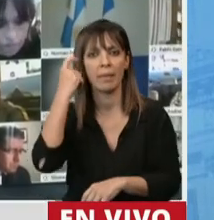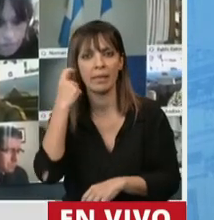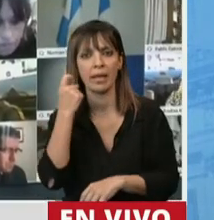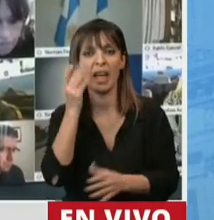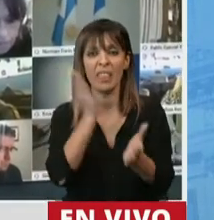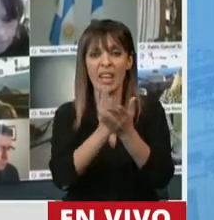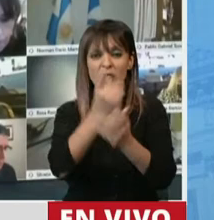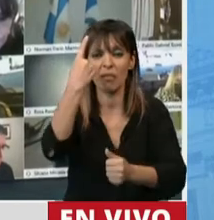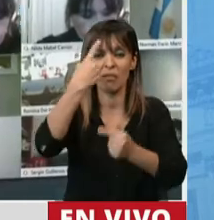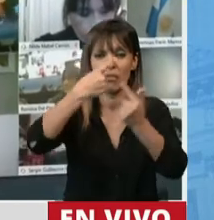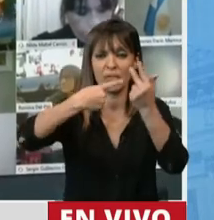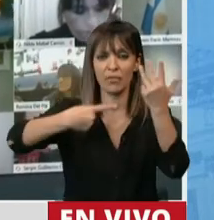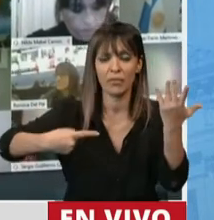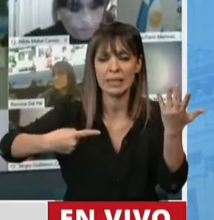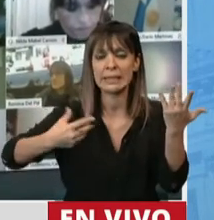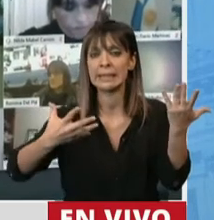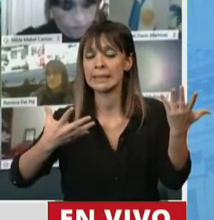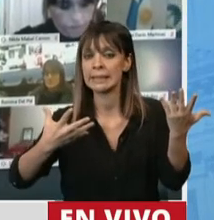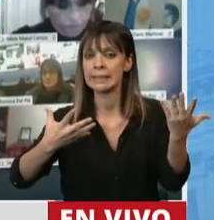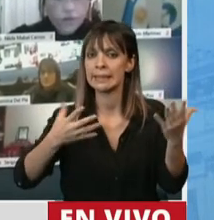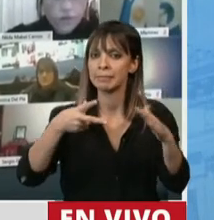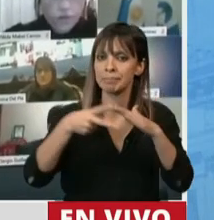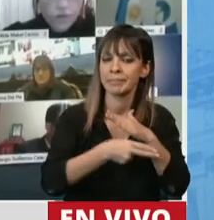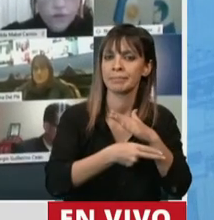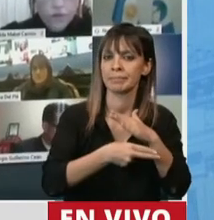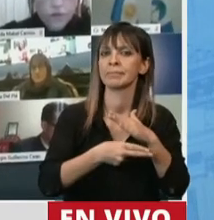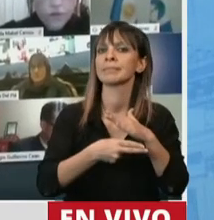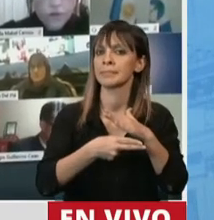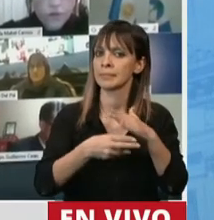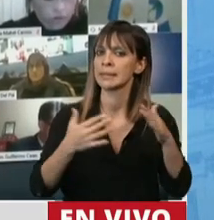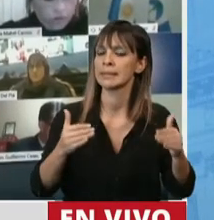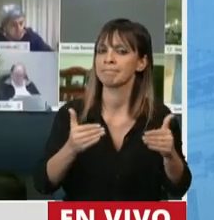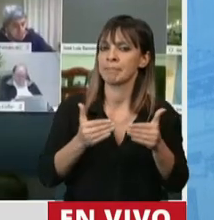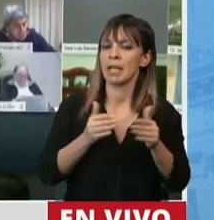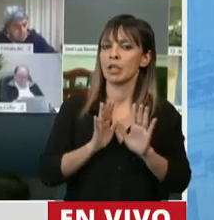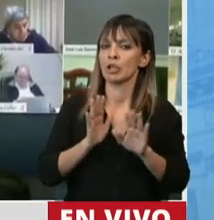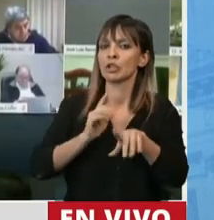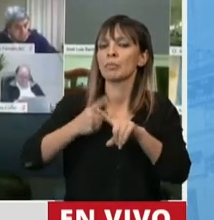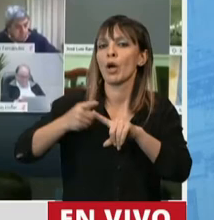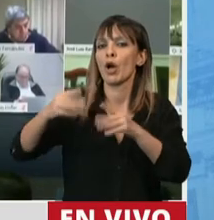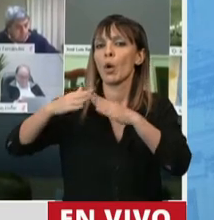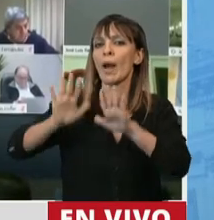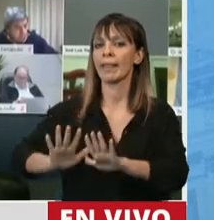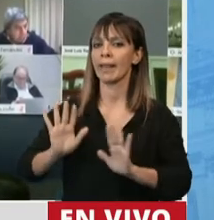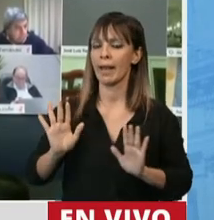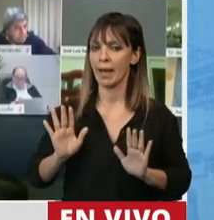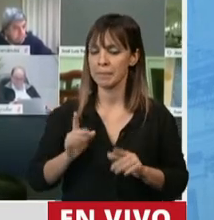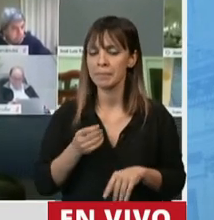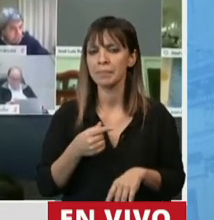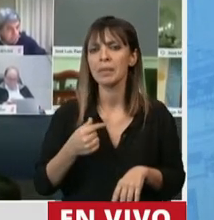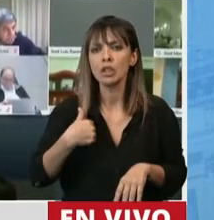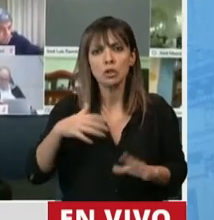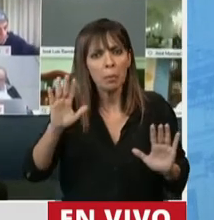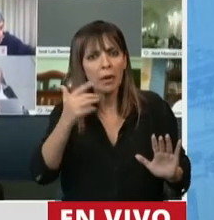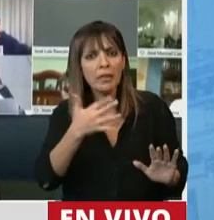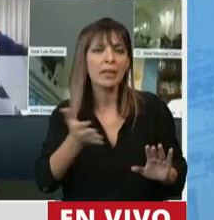estos derechos, señor presidente, de alguna manera se han visto comprometidos, restringidos, conculcados por la cuarentena. Yo podía entender